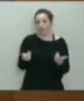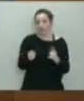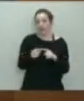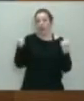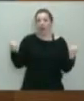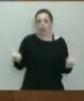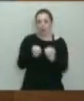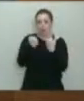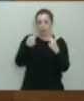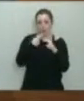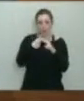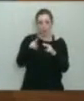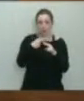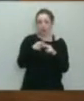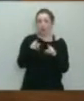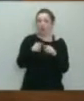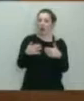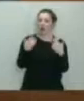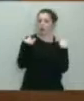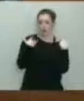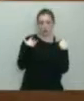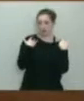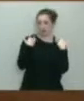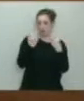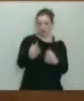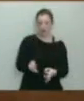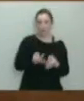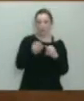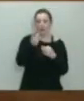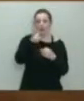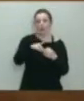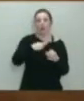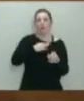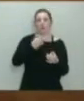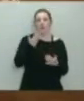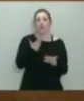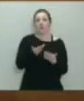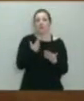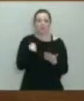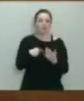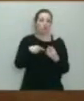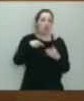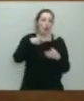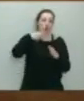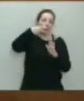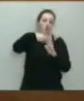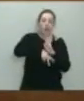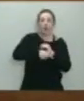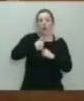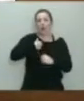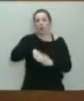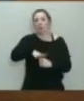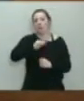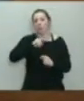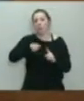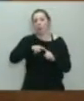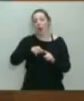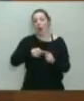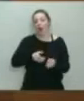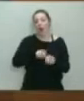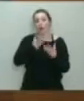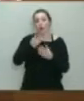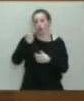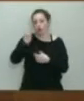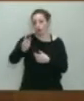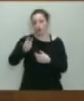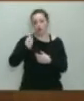actuación política desde la responsabilidad, y se puede impugnar esta norma, yo entiendo, desde dos argumentaciones. Desde